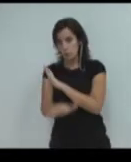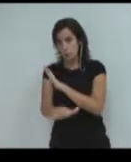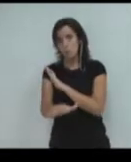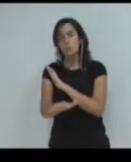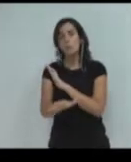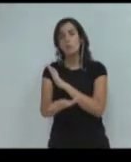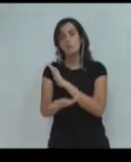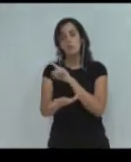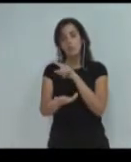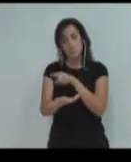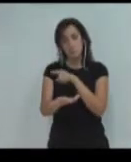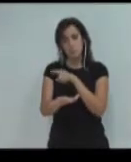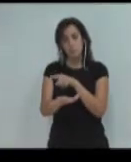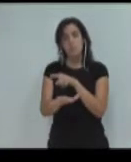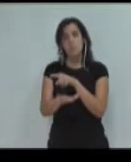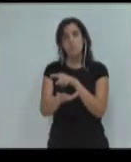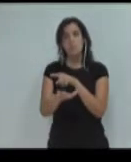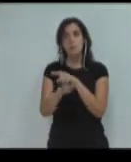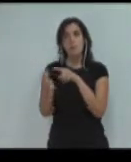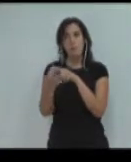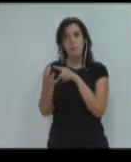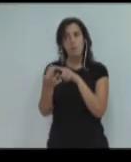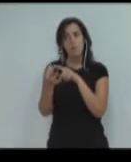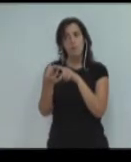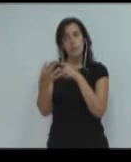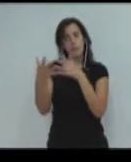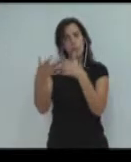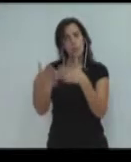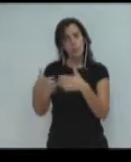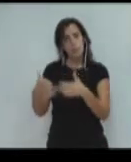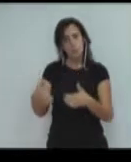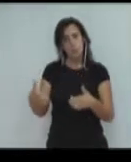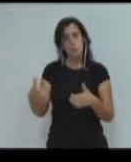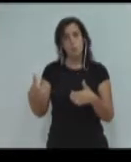documento, hay que incorporarles un texto